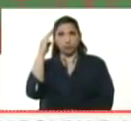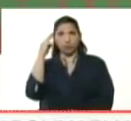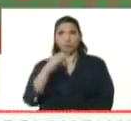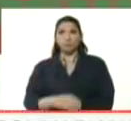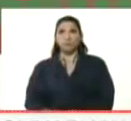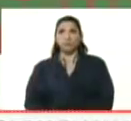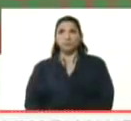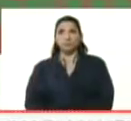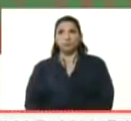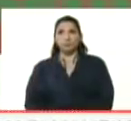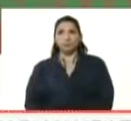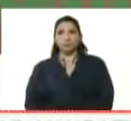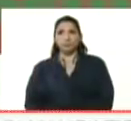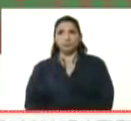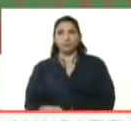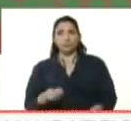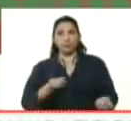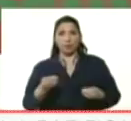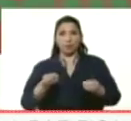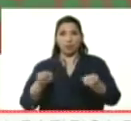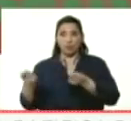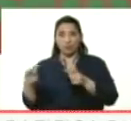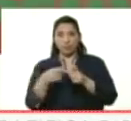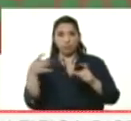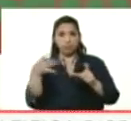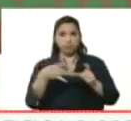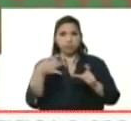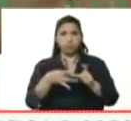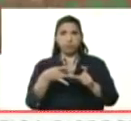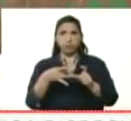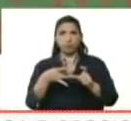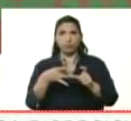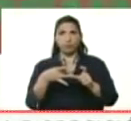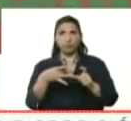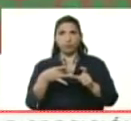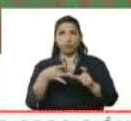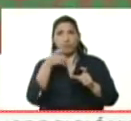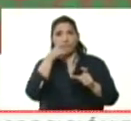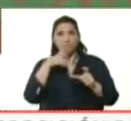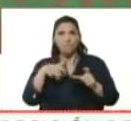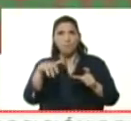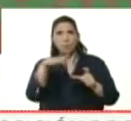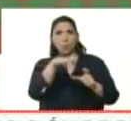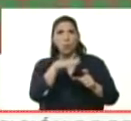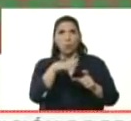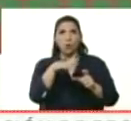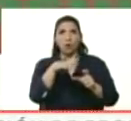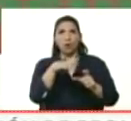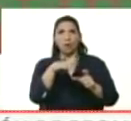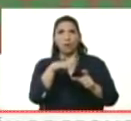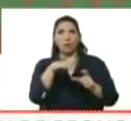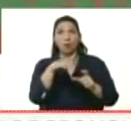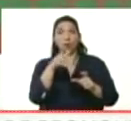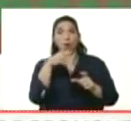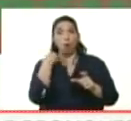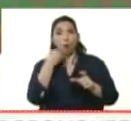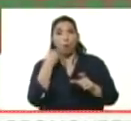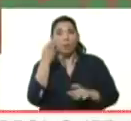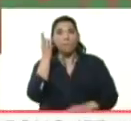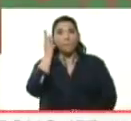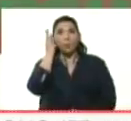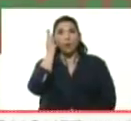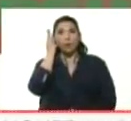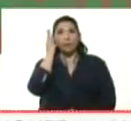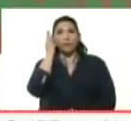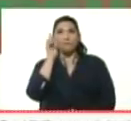Ayer, en una de las jornadas de carnetización, en la oleada de pueblos, sobre todo jóvenes y mujeres, vi que